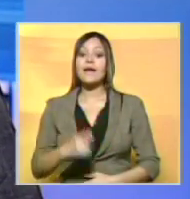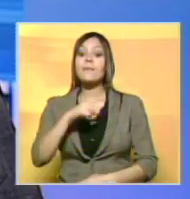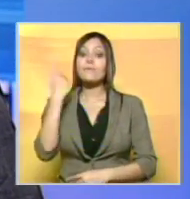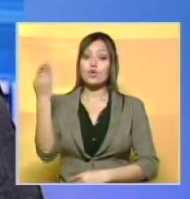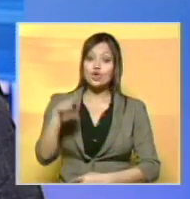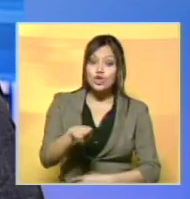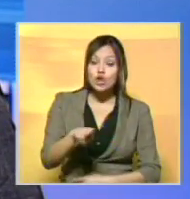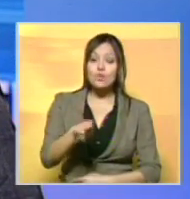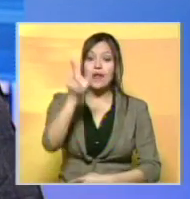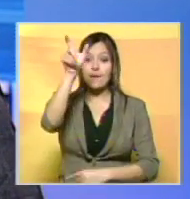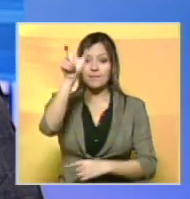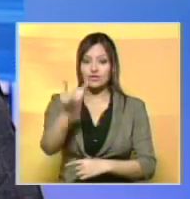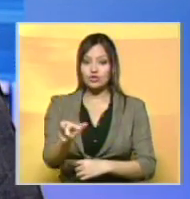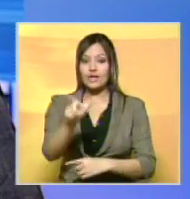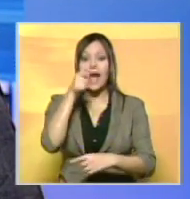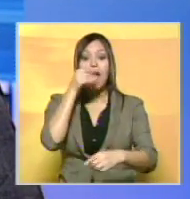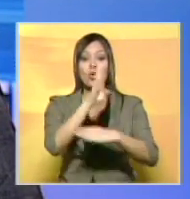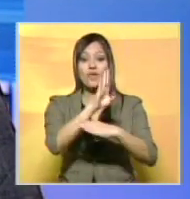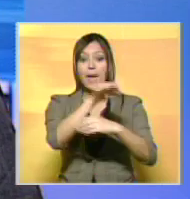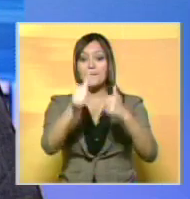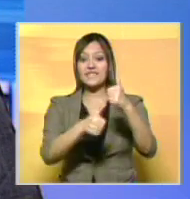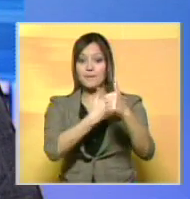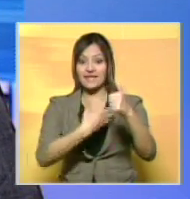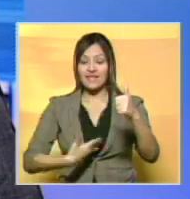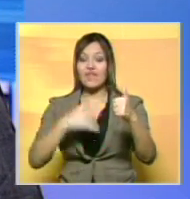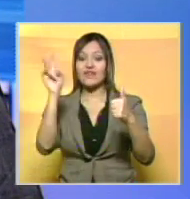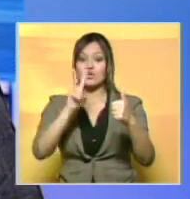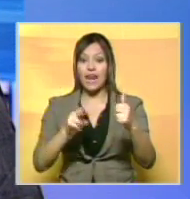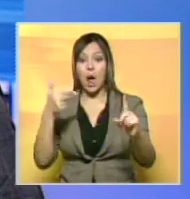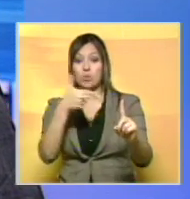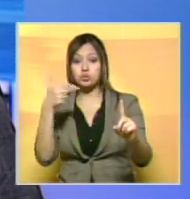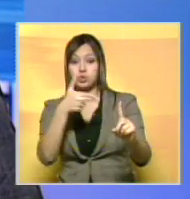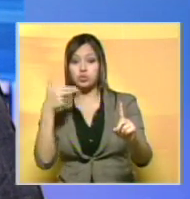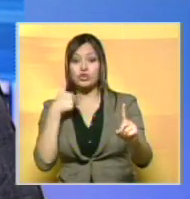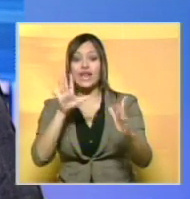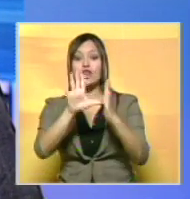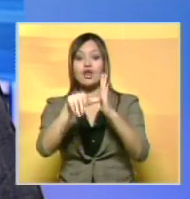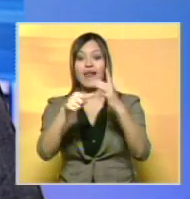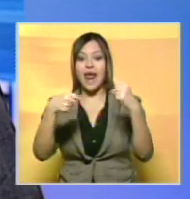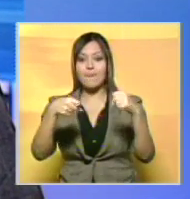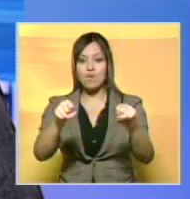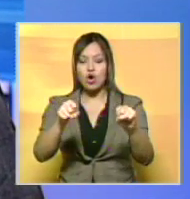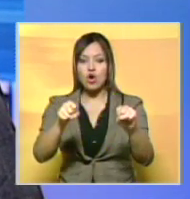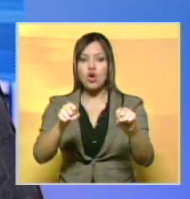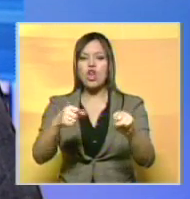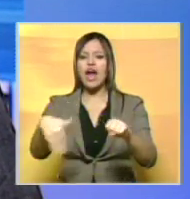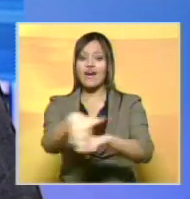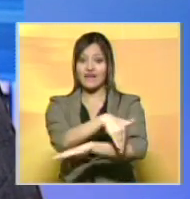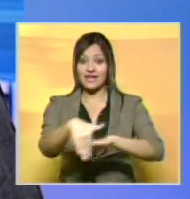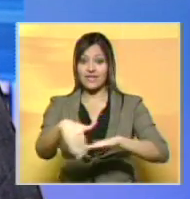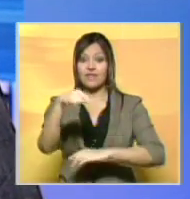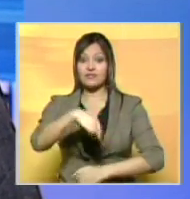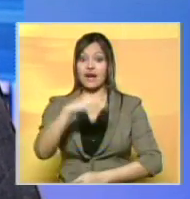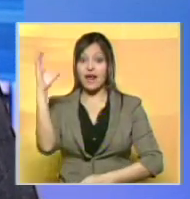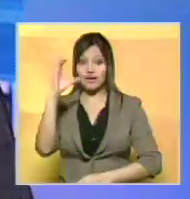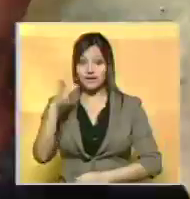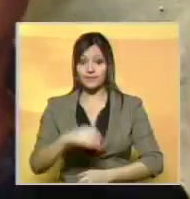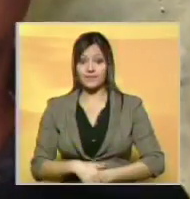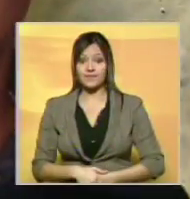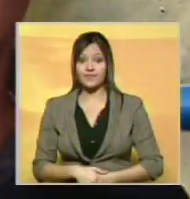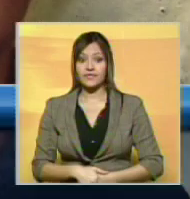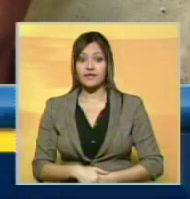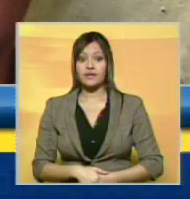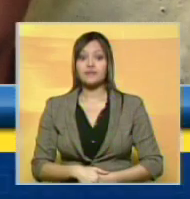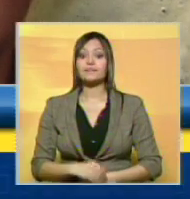Asesinaron a disparos a una escolta de la vicepresidencia de la República para robarle la moto. El crimen ocurrió en la avenida Baral, aquí en Caracas.